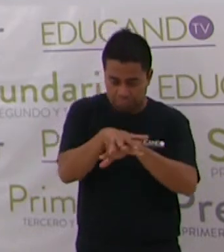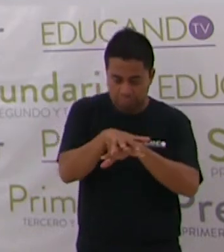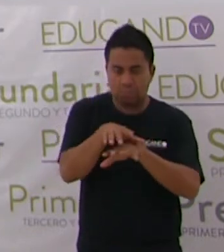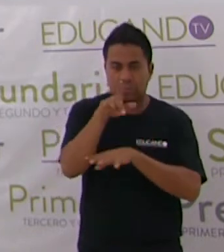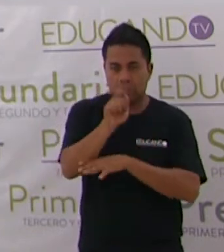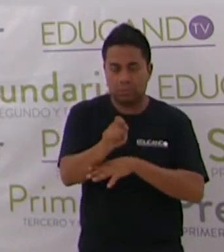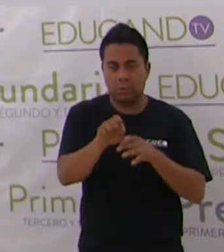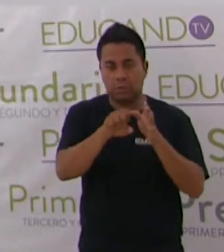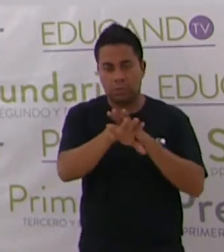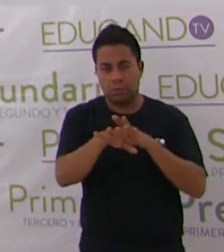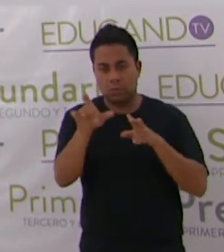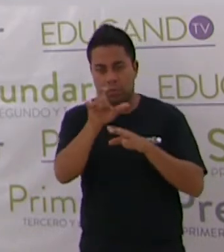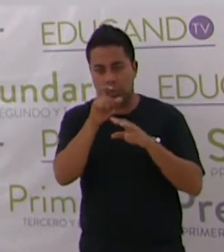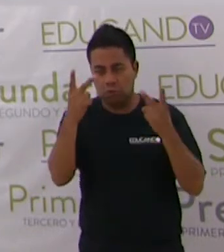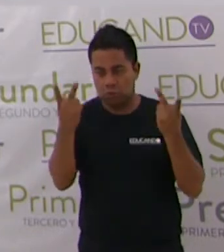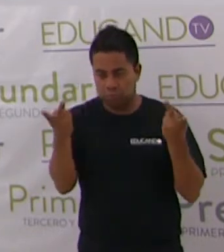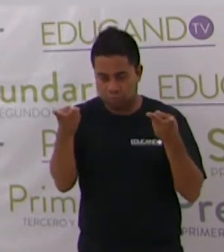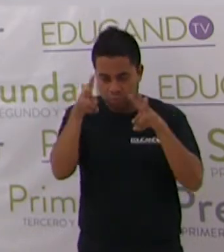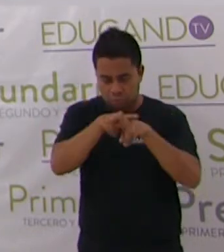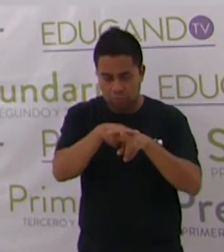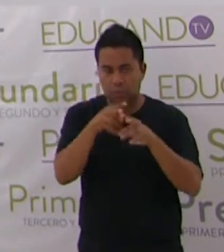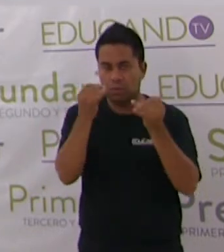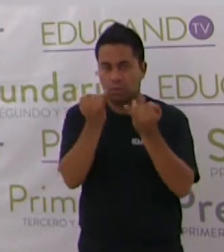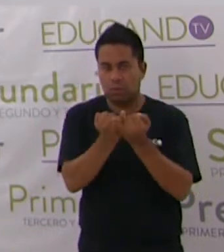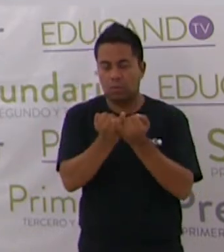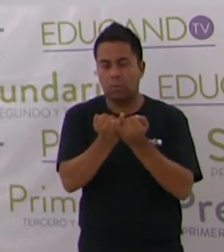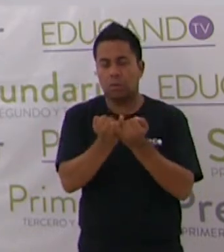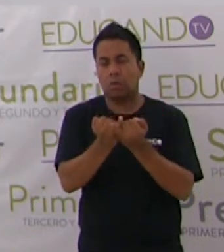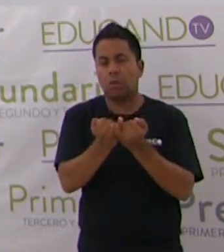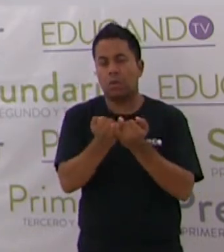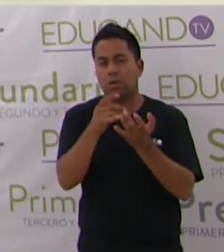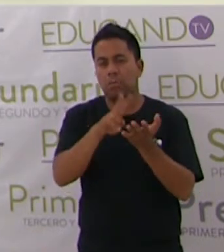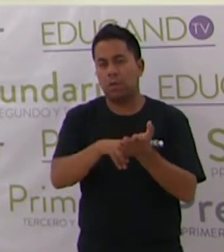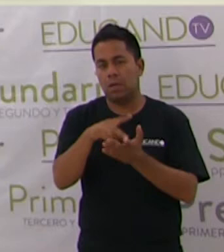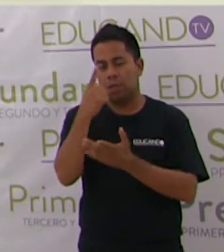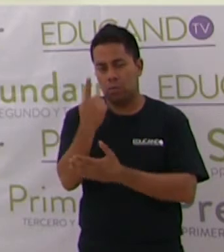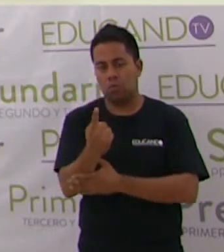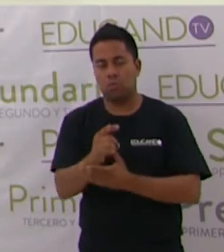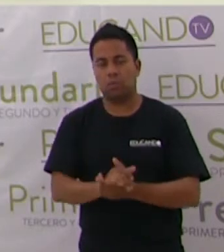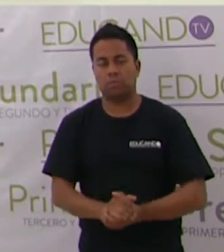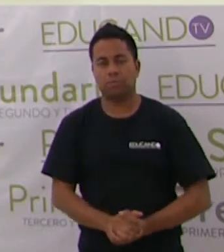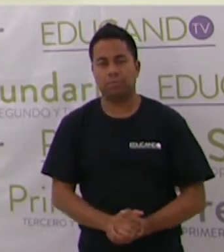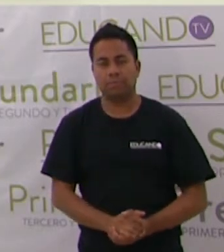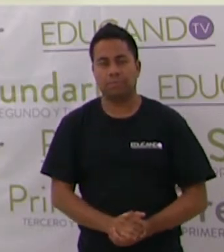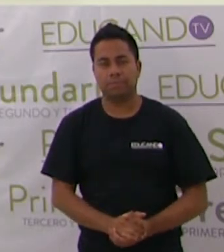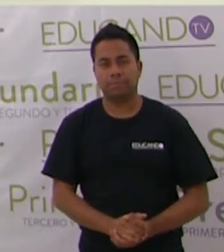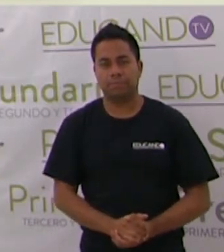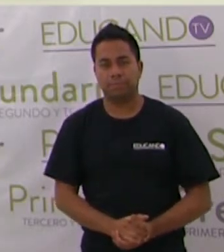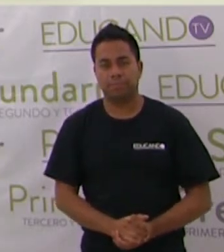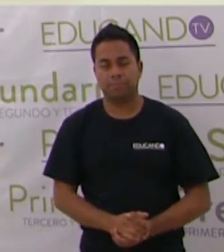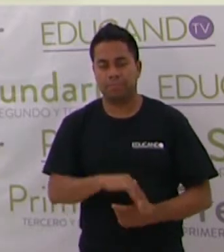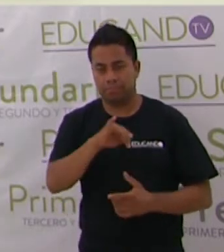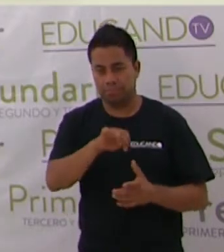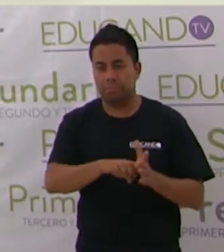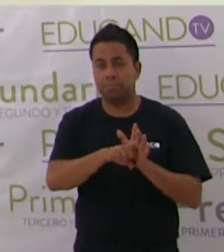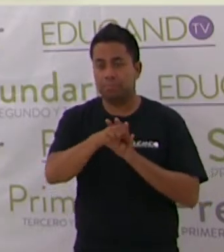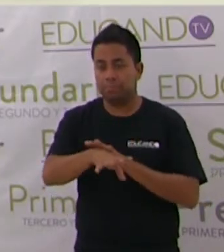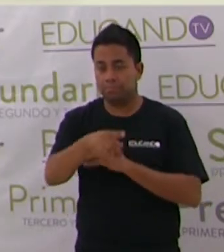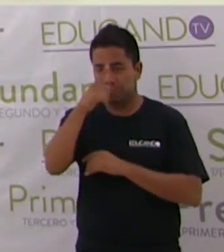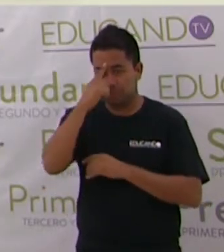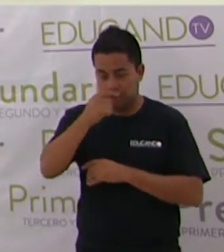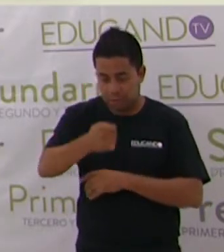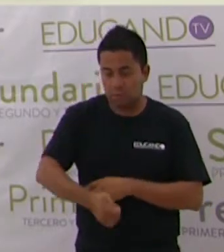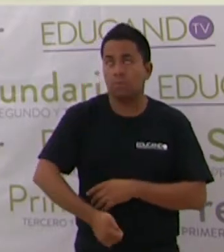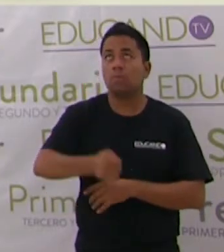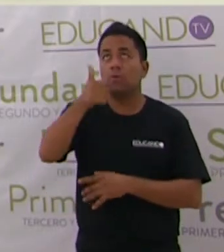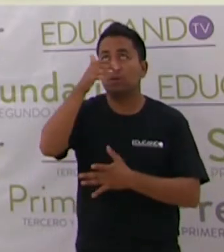cuando entre de ellos la suma es equivalente a 1. ¿Sí? El ejemplo de la